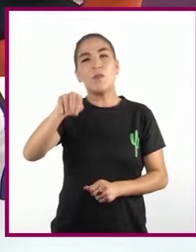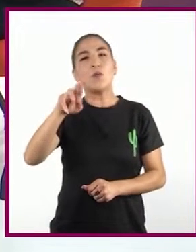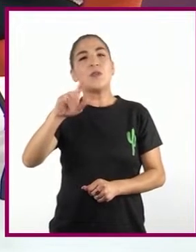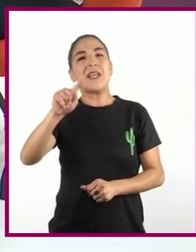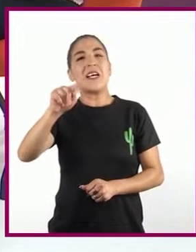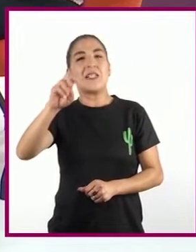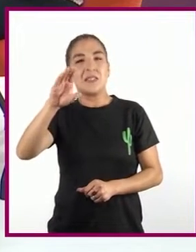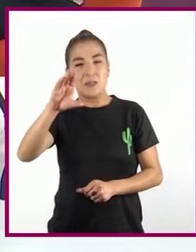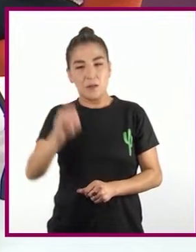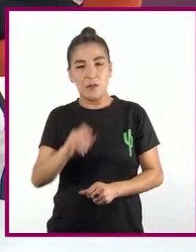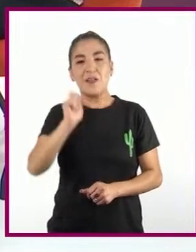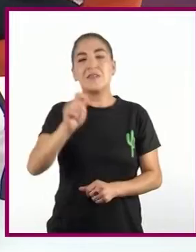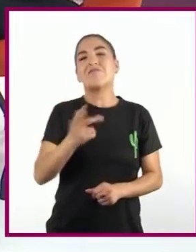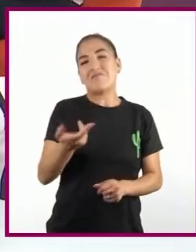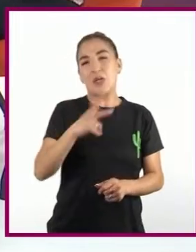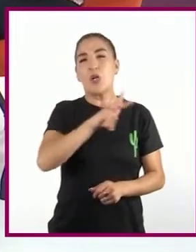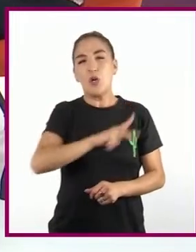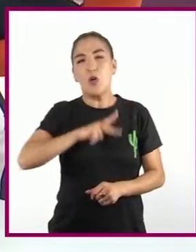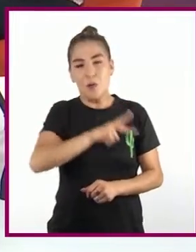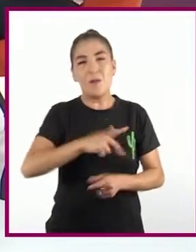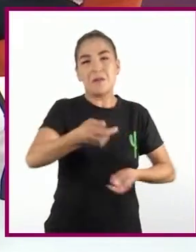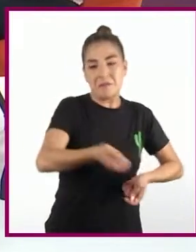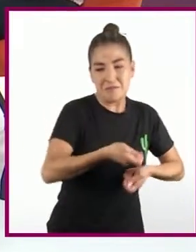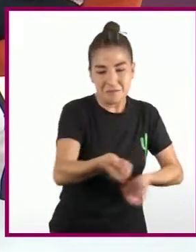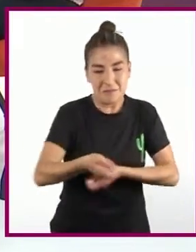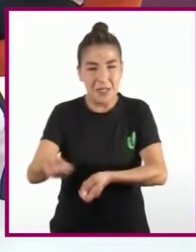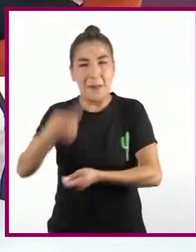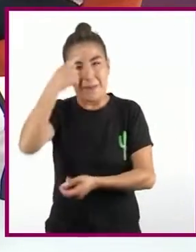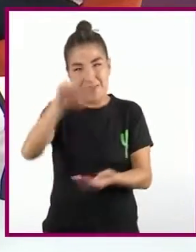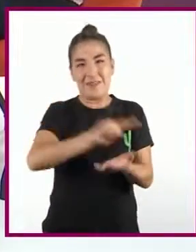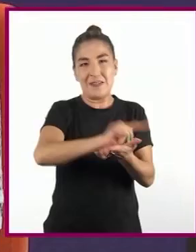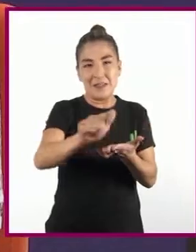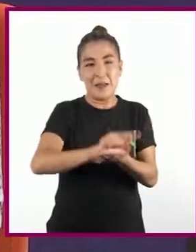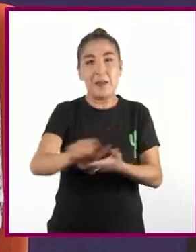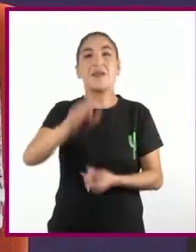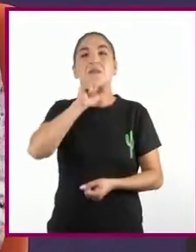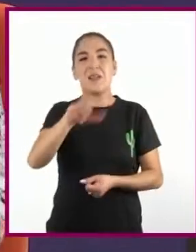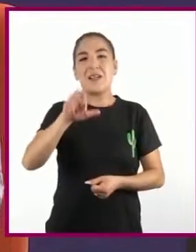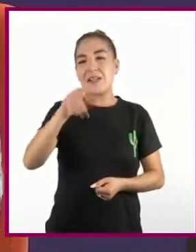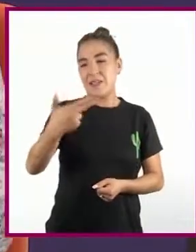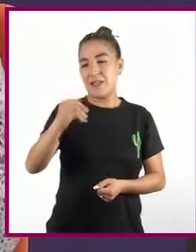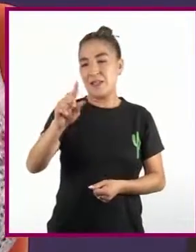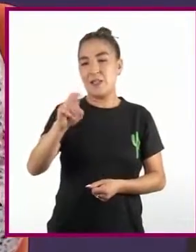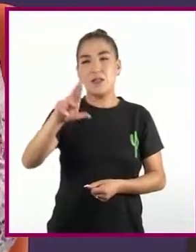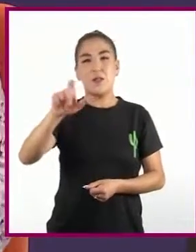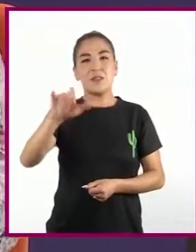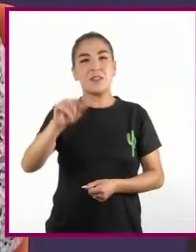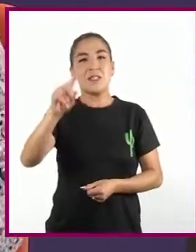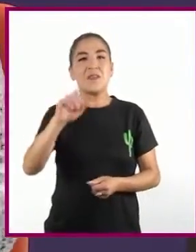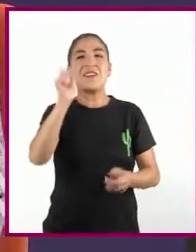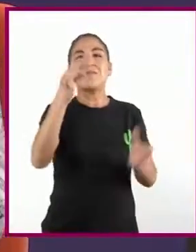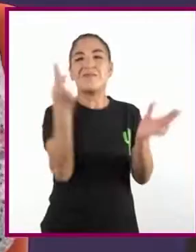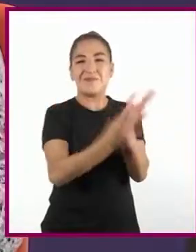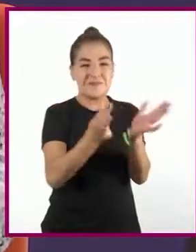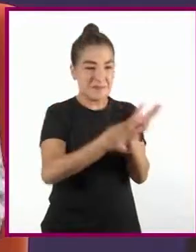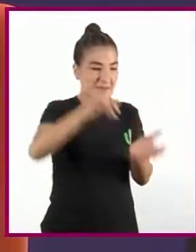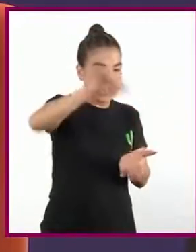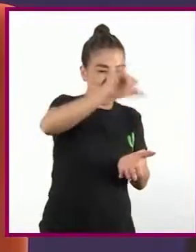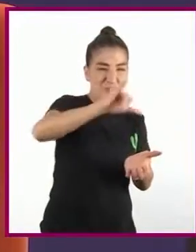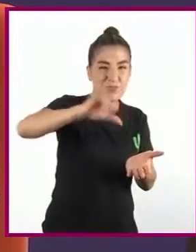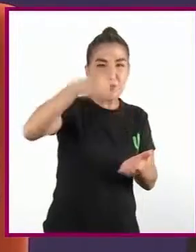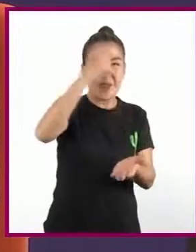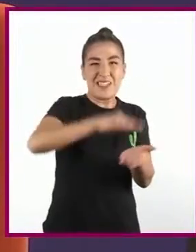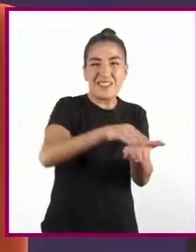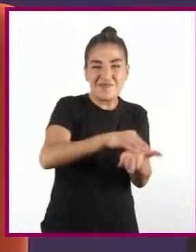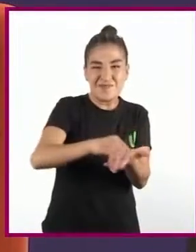ácido clorhídrico, finalmente, pues para la limpieza, pero también utilizamos hidróxido de sodio para quitar el cochambre en las estufas y